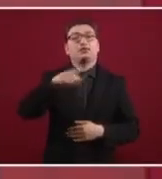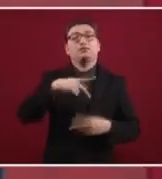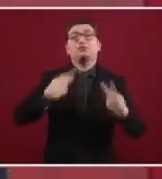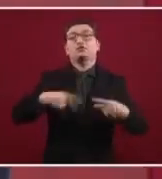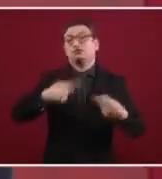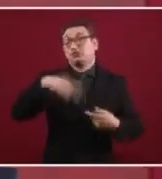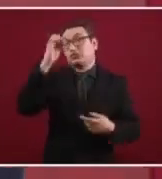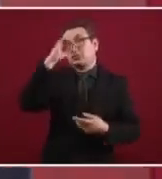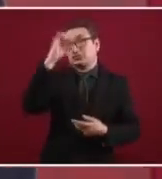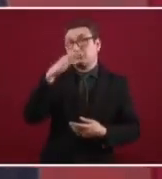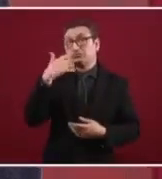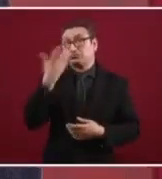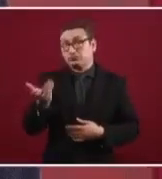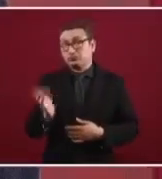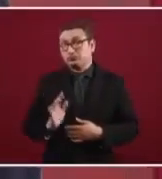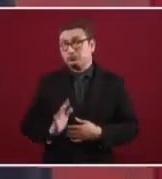gente,